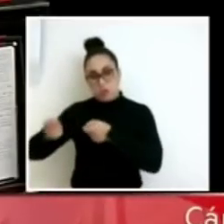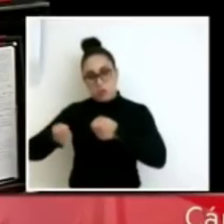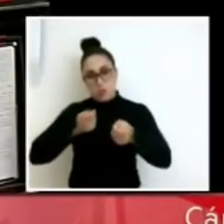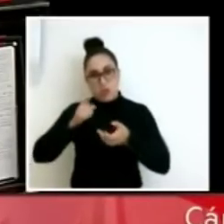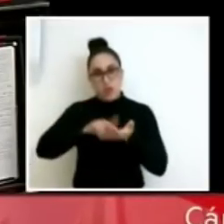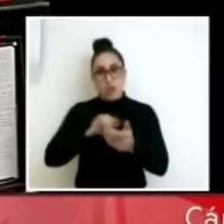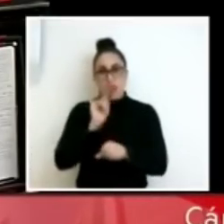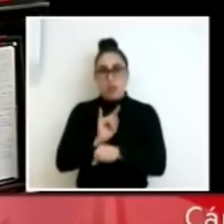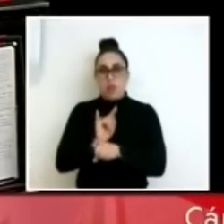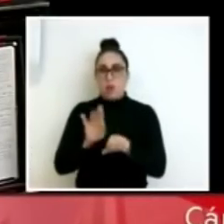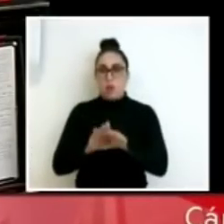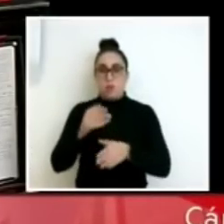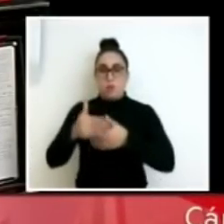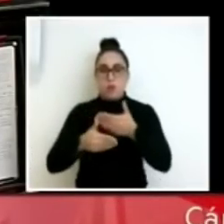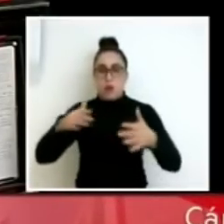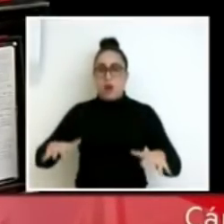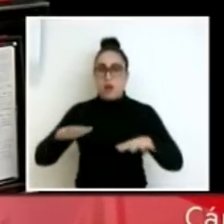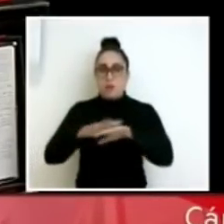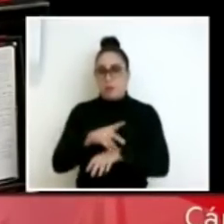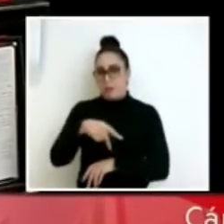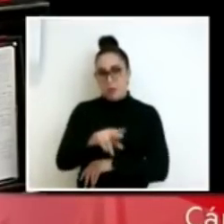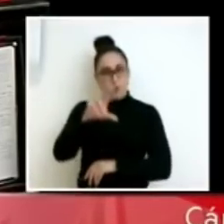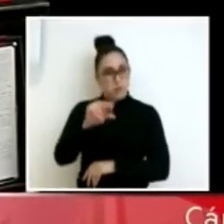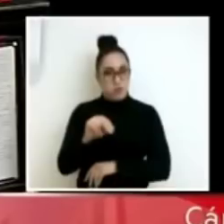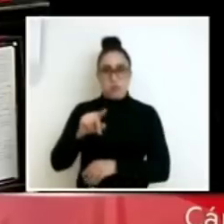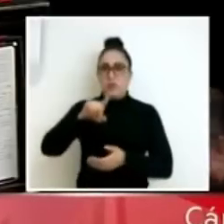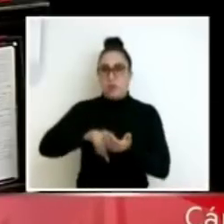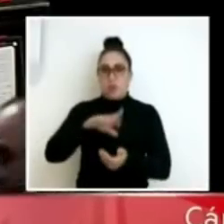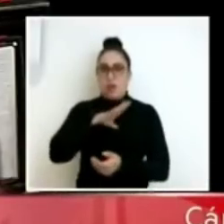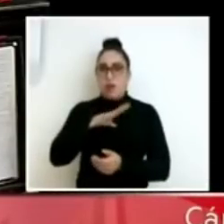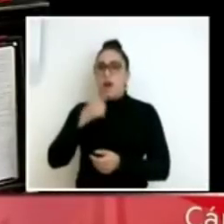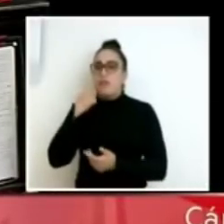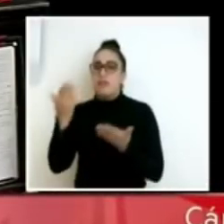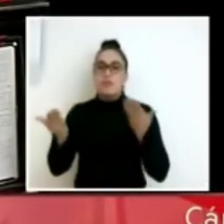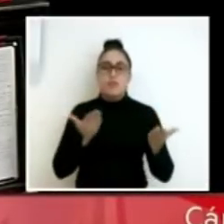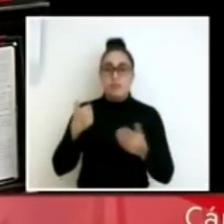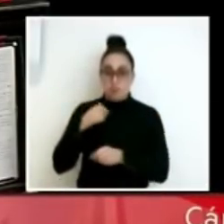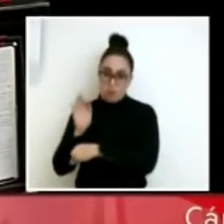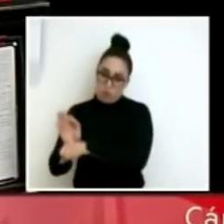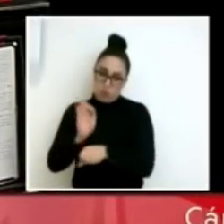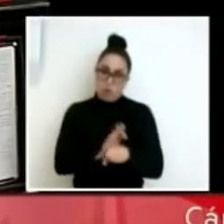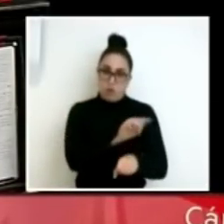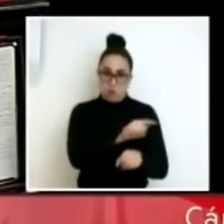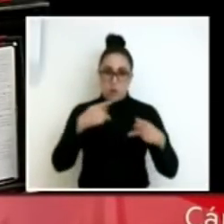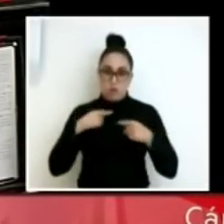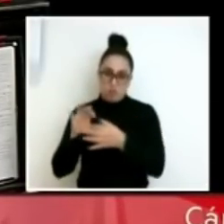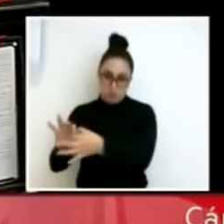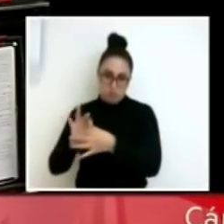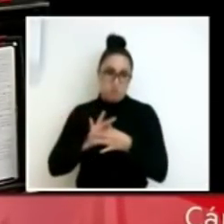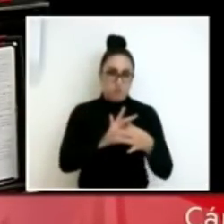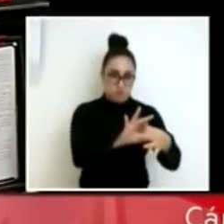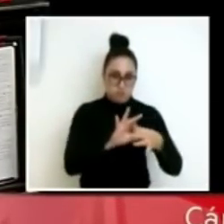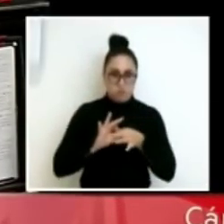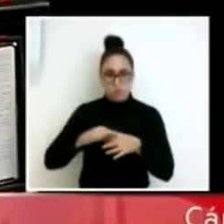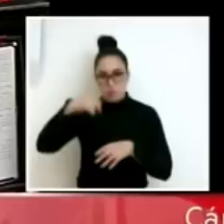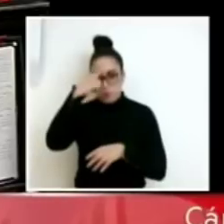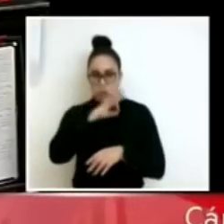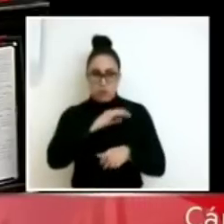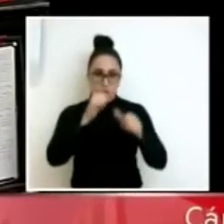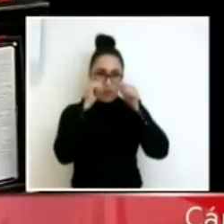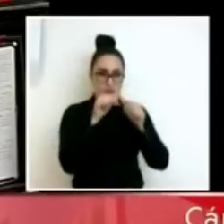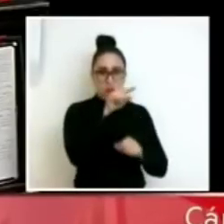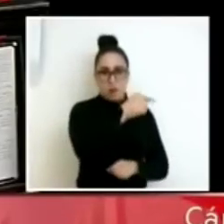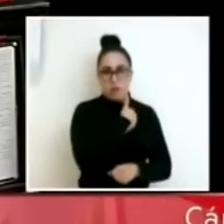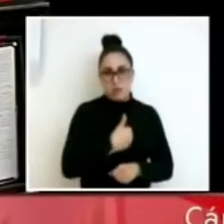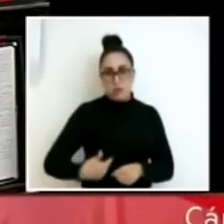de progresismo, cuando en realidad lo que busca es crear una red de lealtades políticas, que responda a los intereses del poder en turno y no a